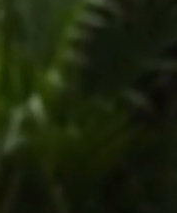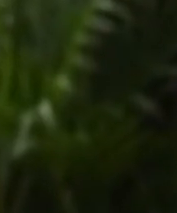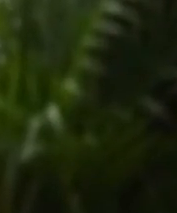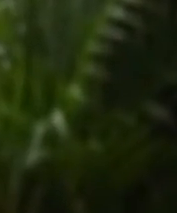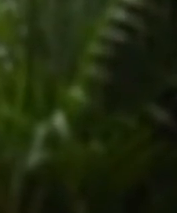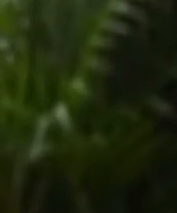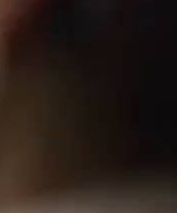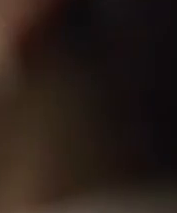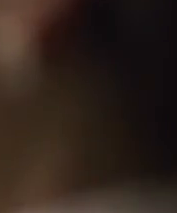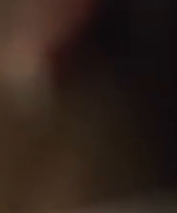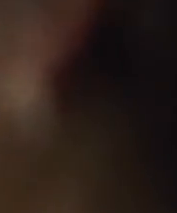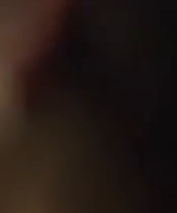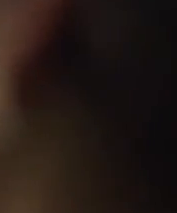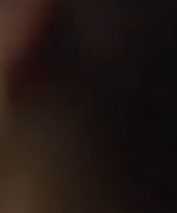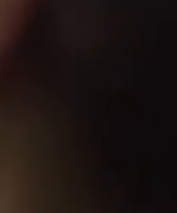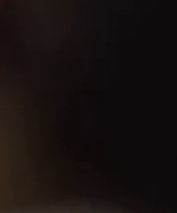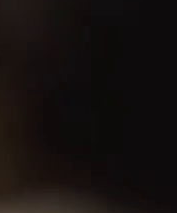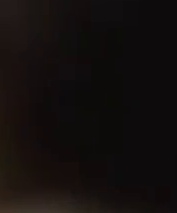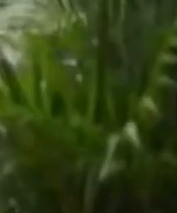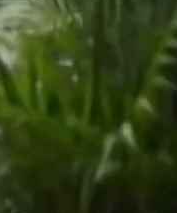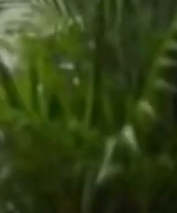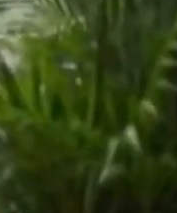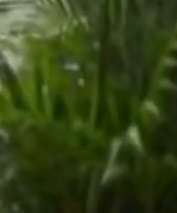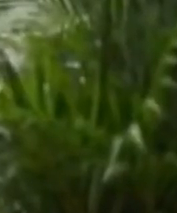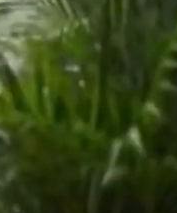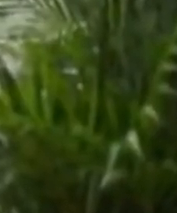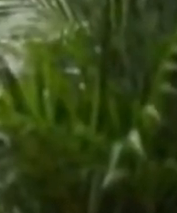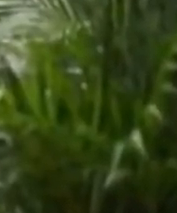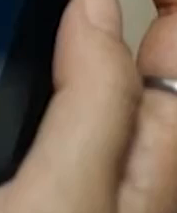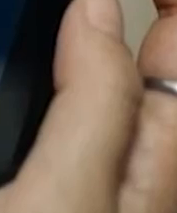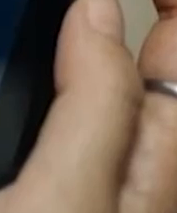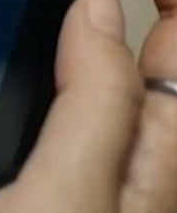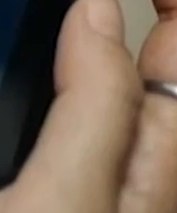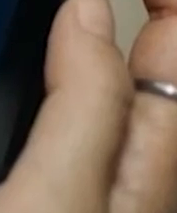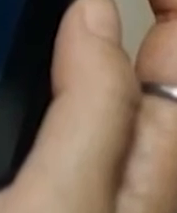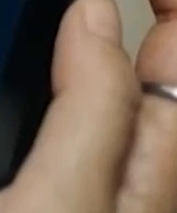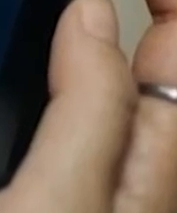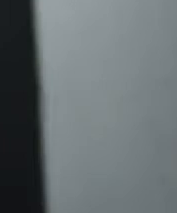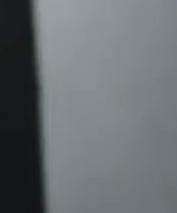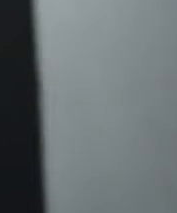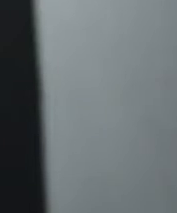¿Y este par? Tan bellos ellos y tan junticos. Mira...